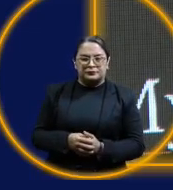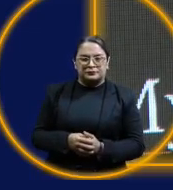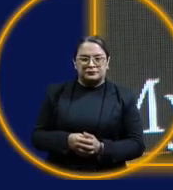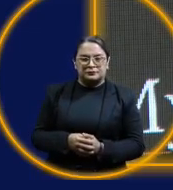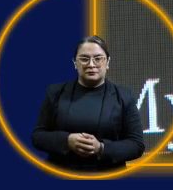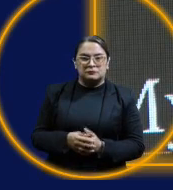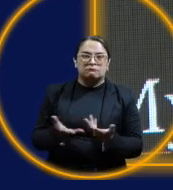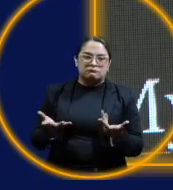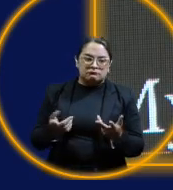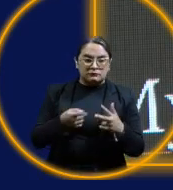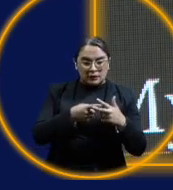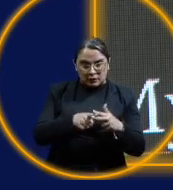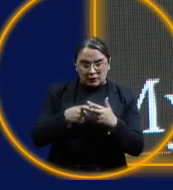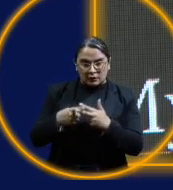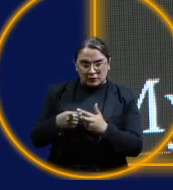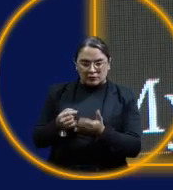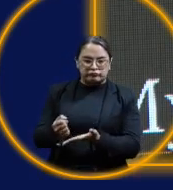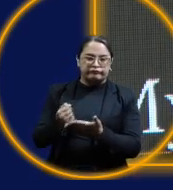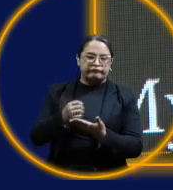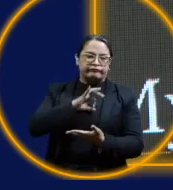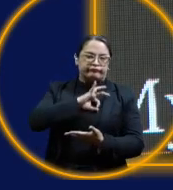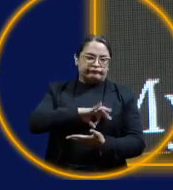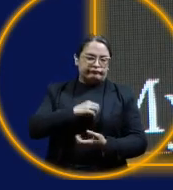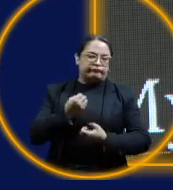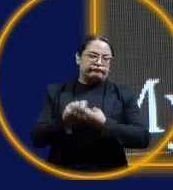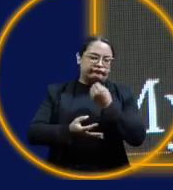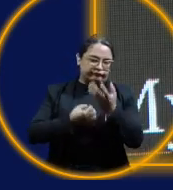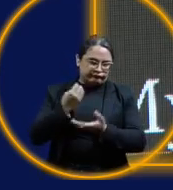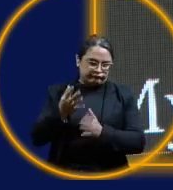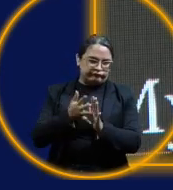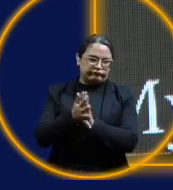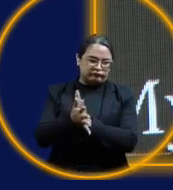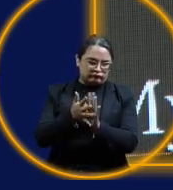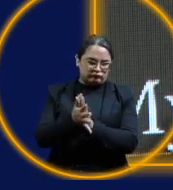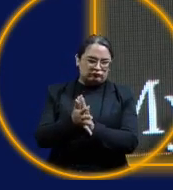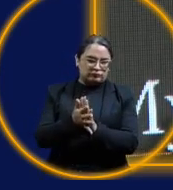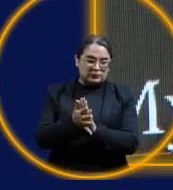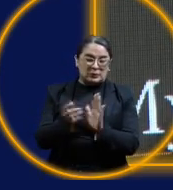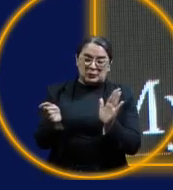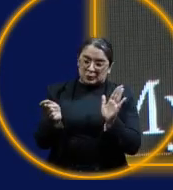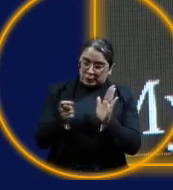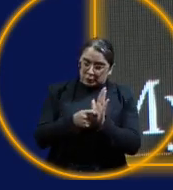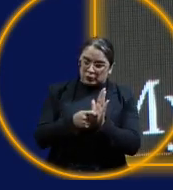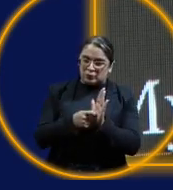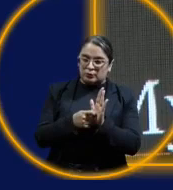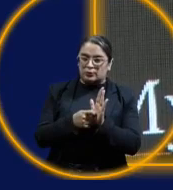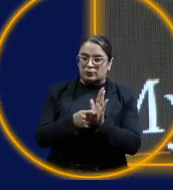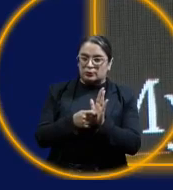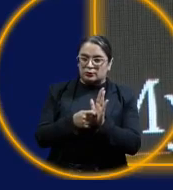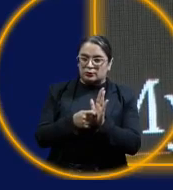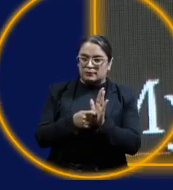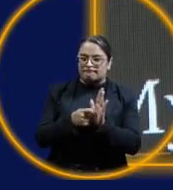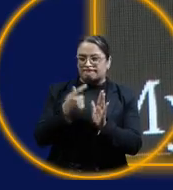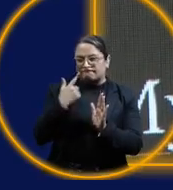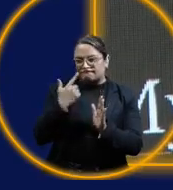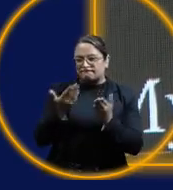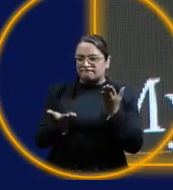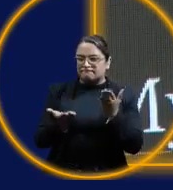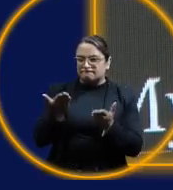y tener herramientas que faciliten su expresarse pero si res en una